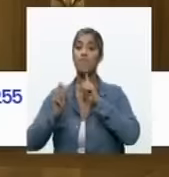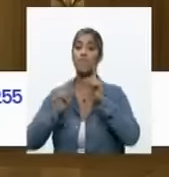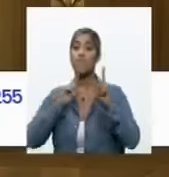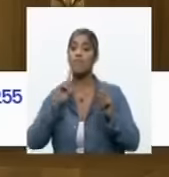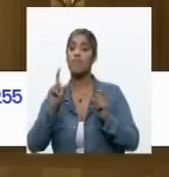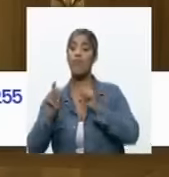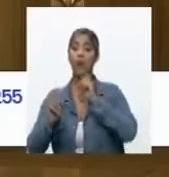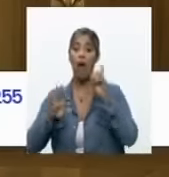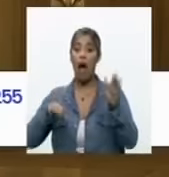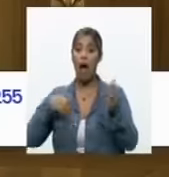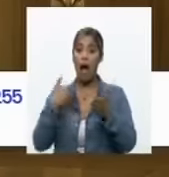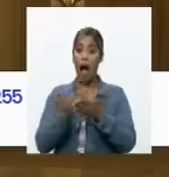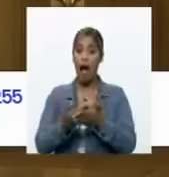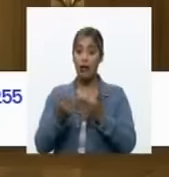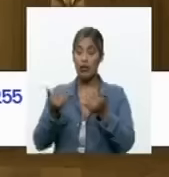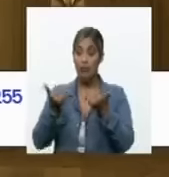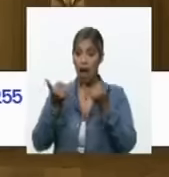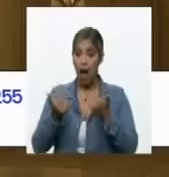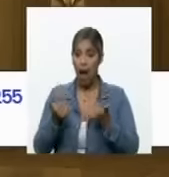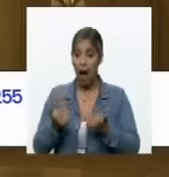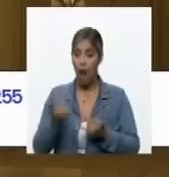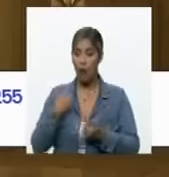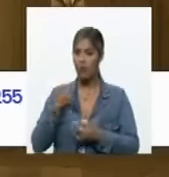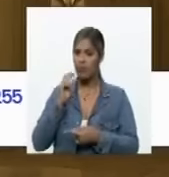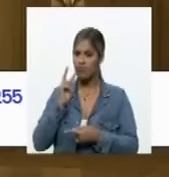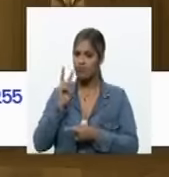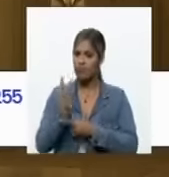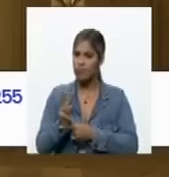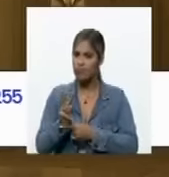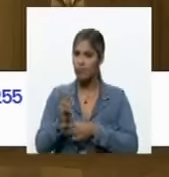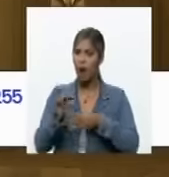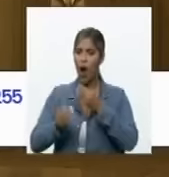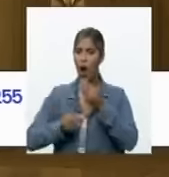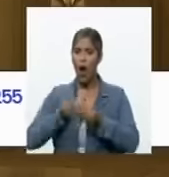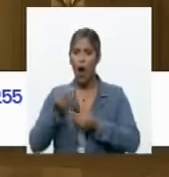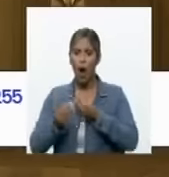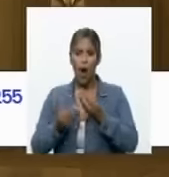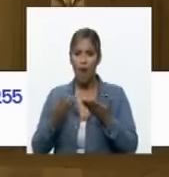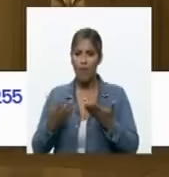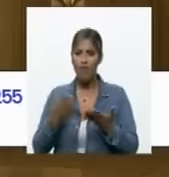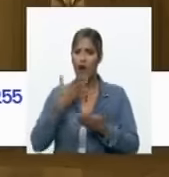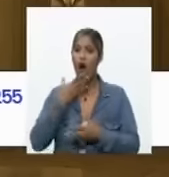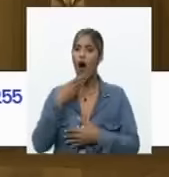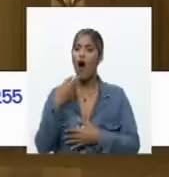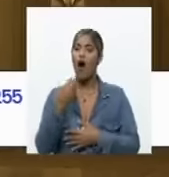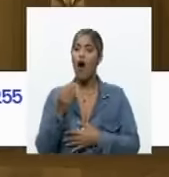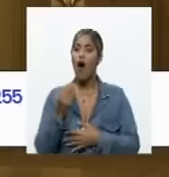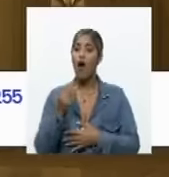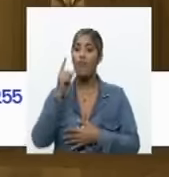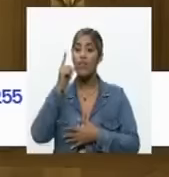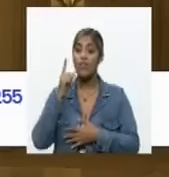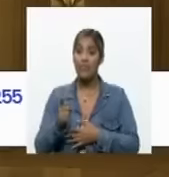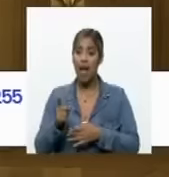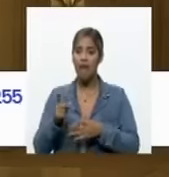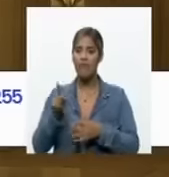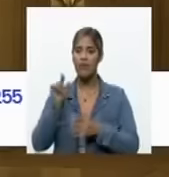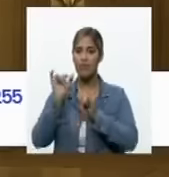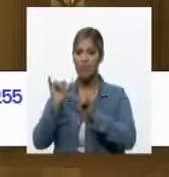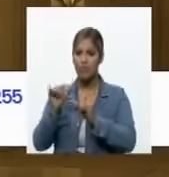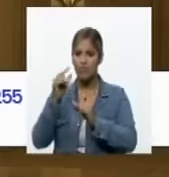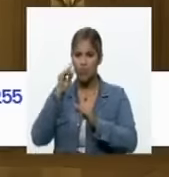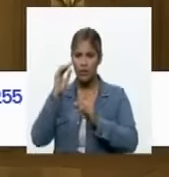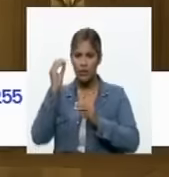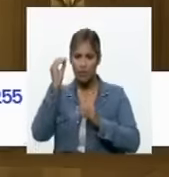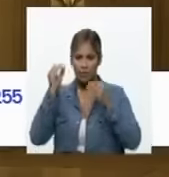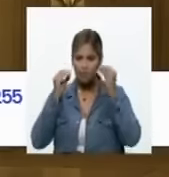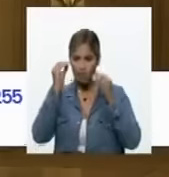que hasta hoy nos hace ver a nosotros cómo el joven debe ser crítico,